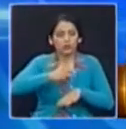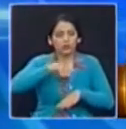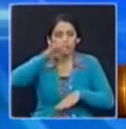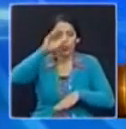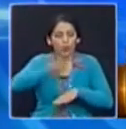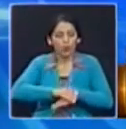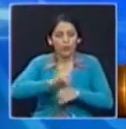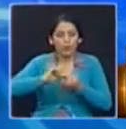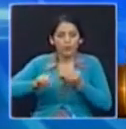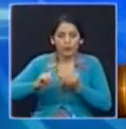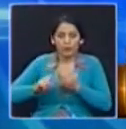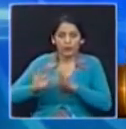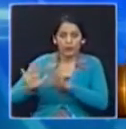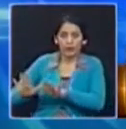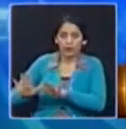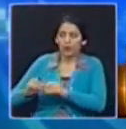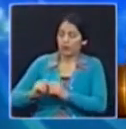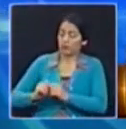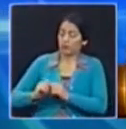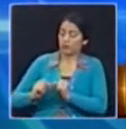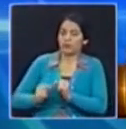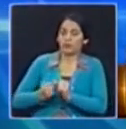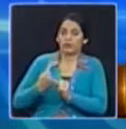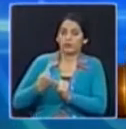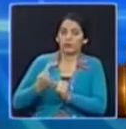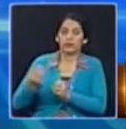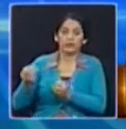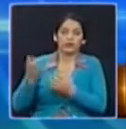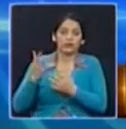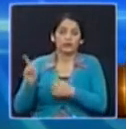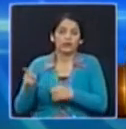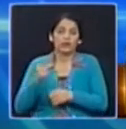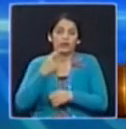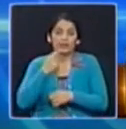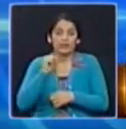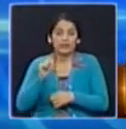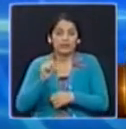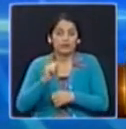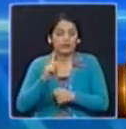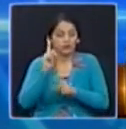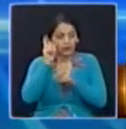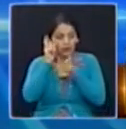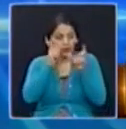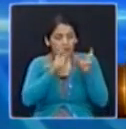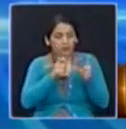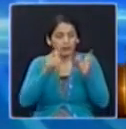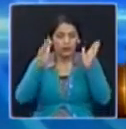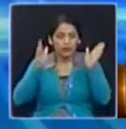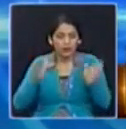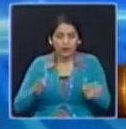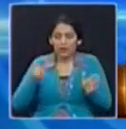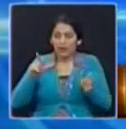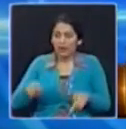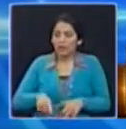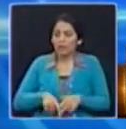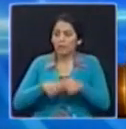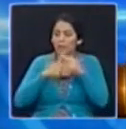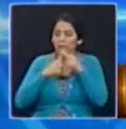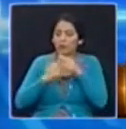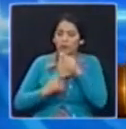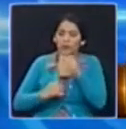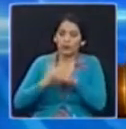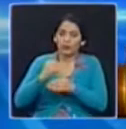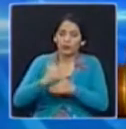constar, inclusive en la parte resolutiva de su sentencia, que el fiscal inicie procesos por delitos de